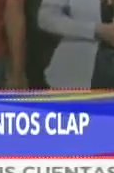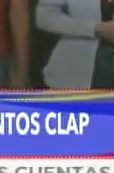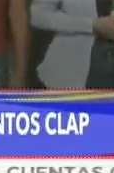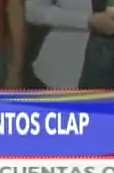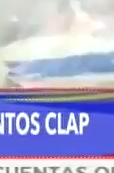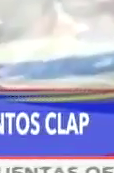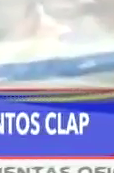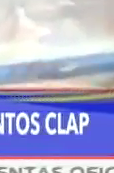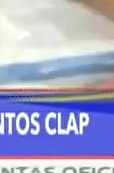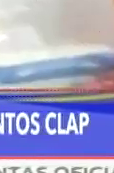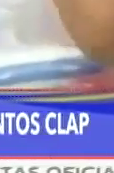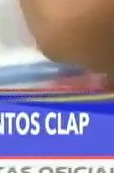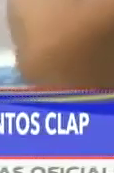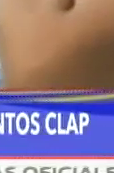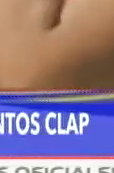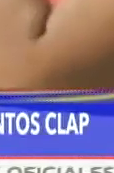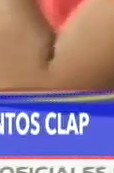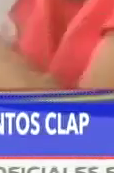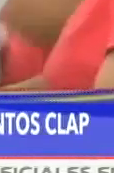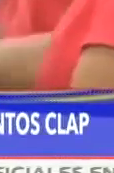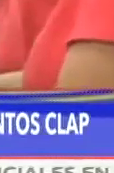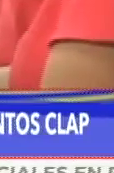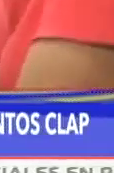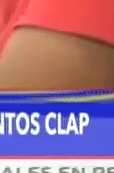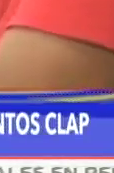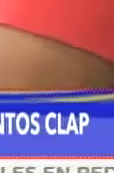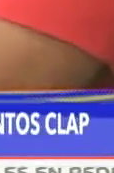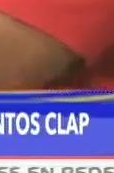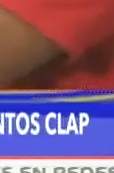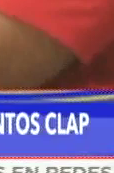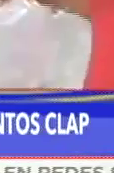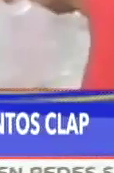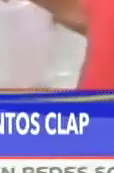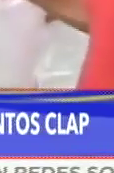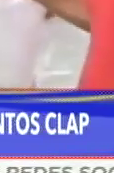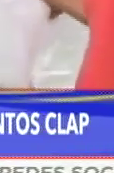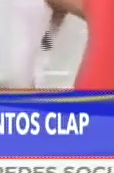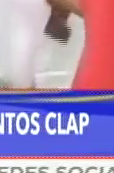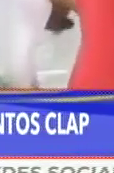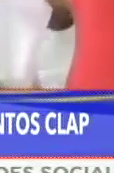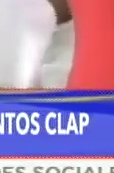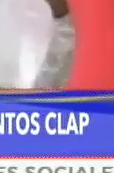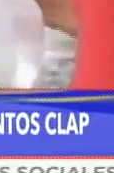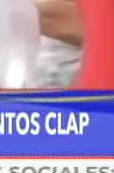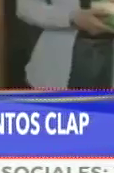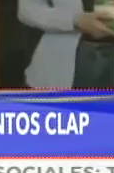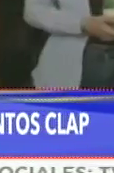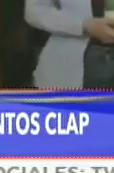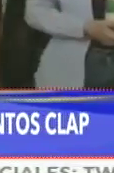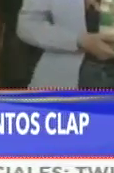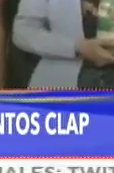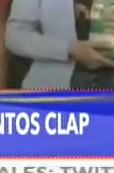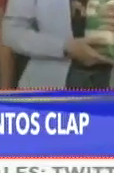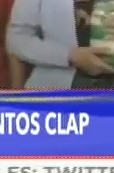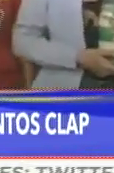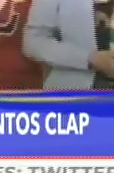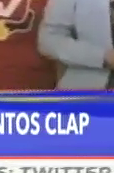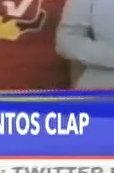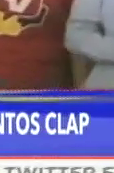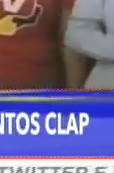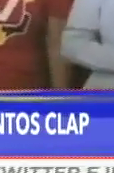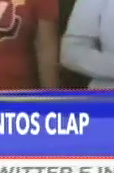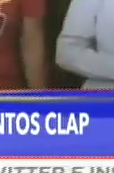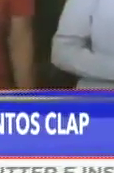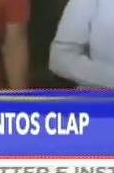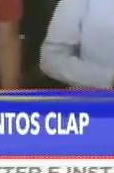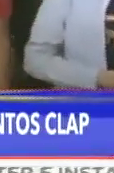y sistematizando cada uno de los datos, pero también quiere que sea la compañera responsable de UPEDI, Balsa Vera, que